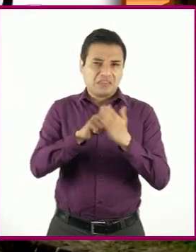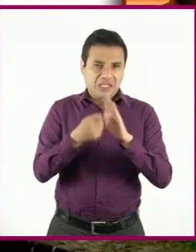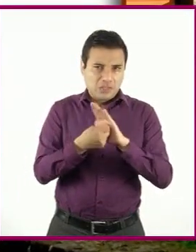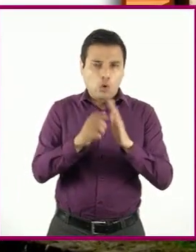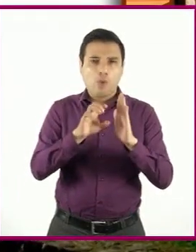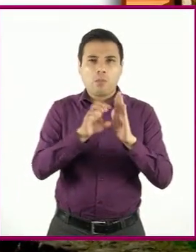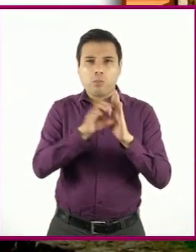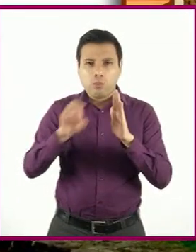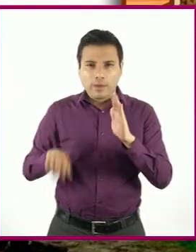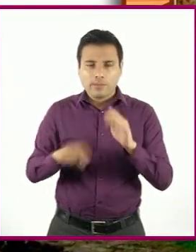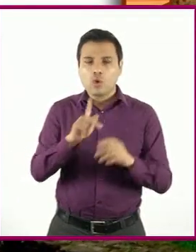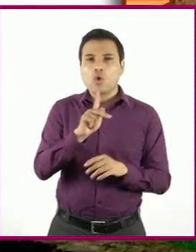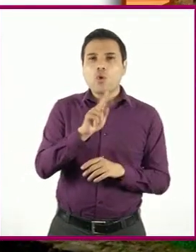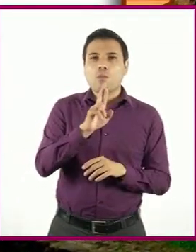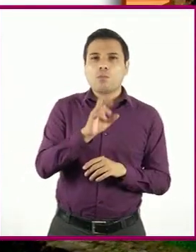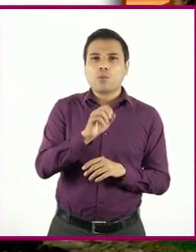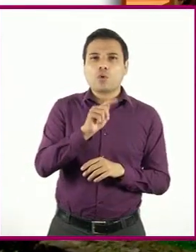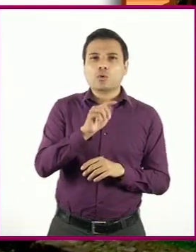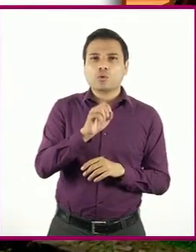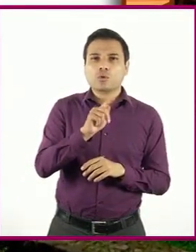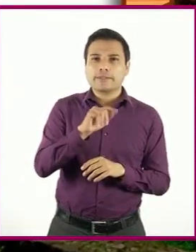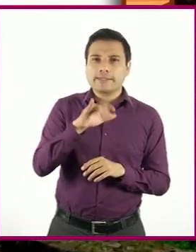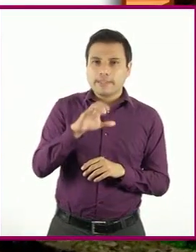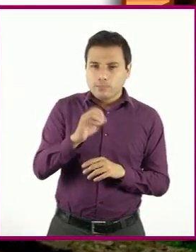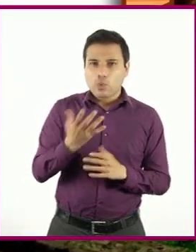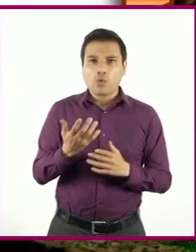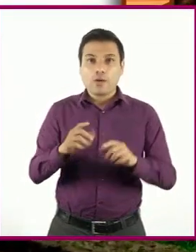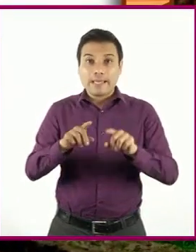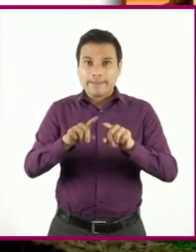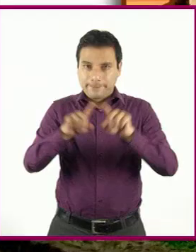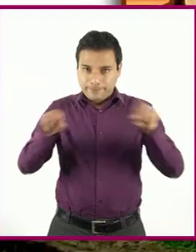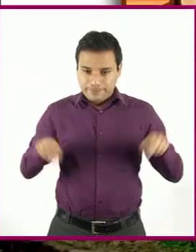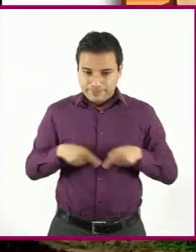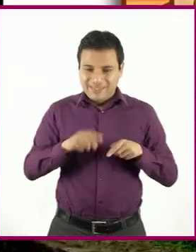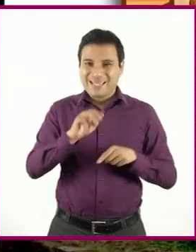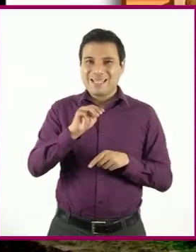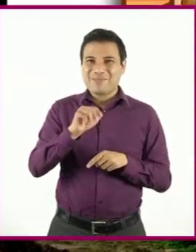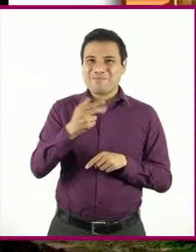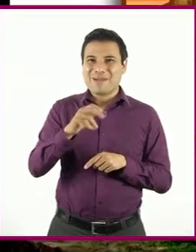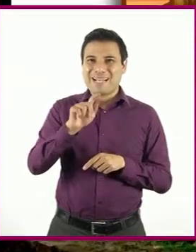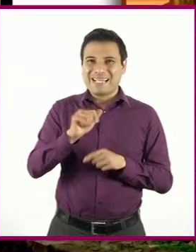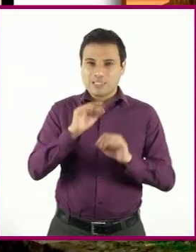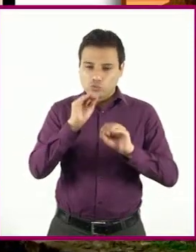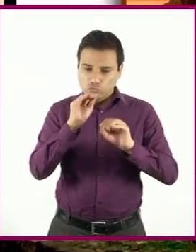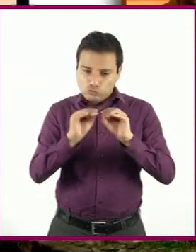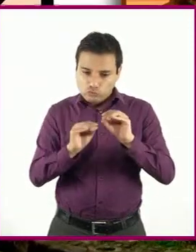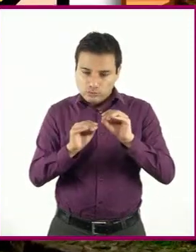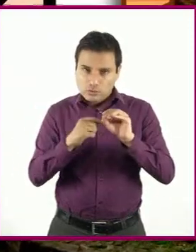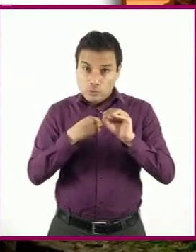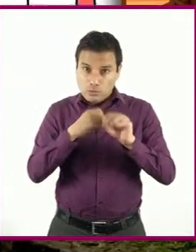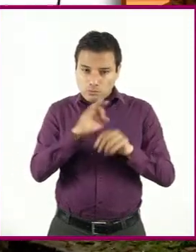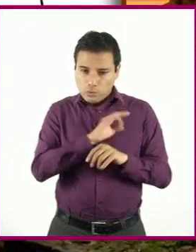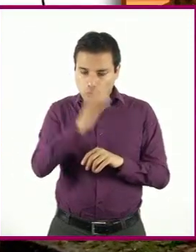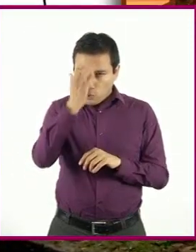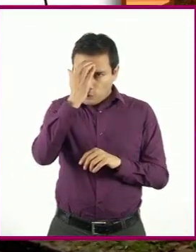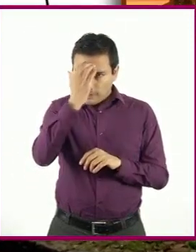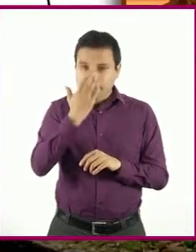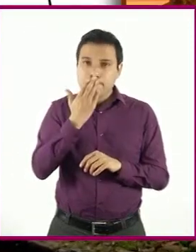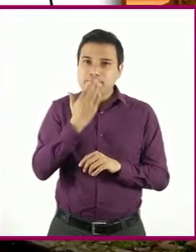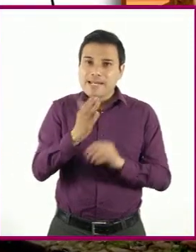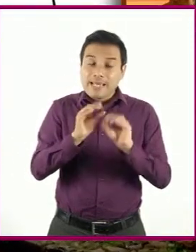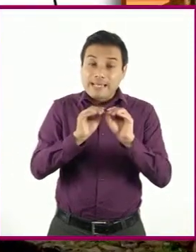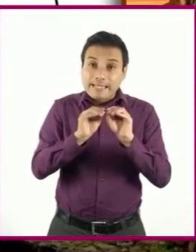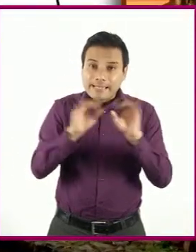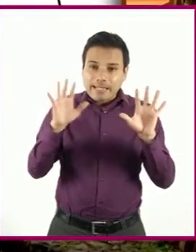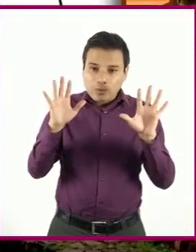maquetas, para que la comunicación y el proceso de elaboración de los objetos sea más claro y específico. Además,